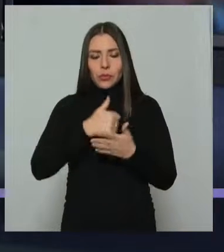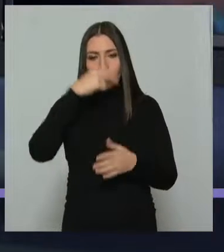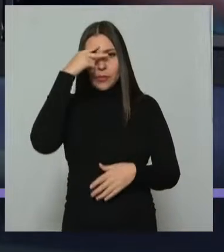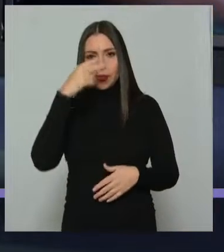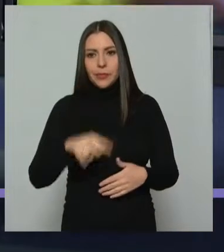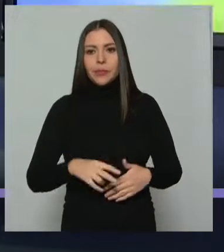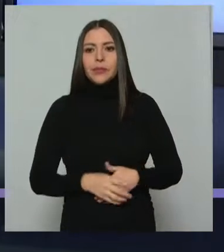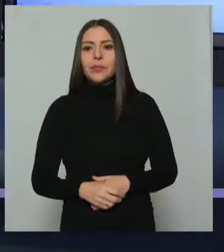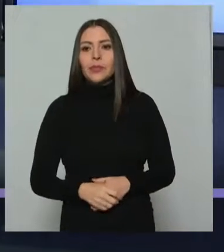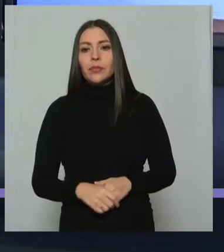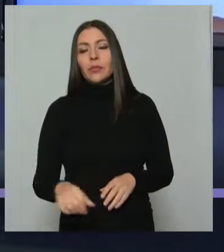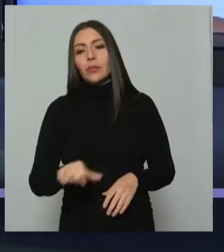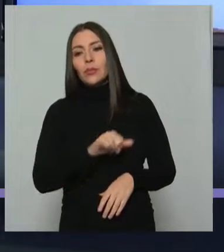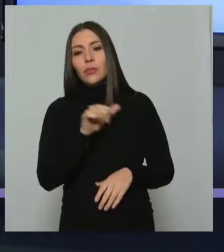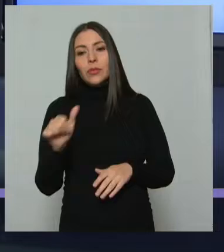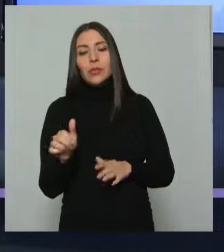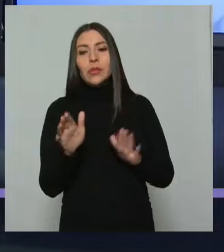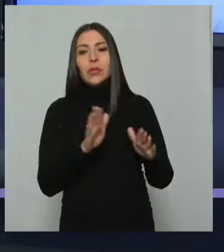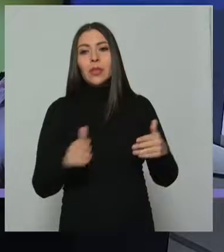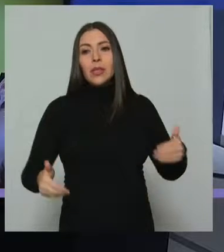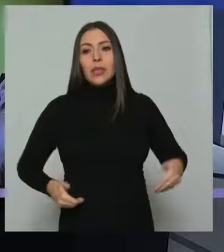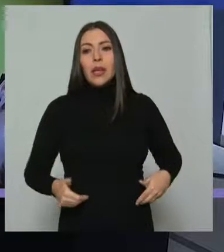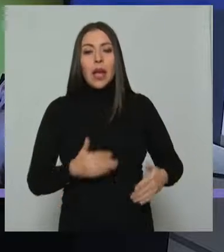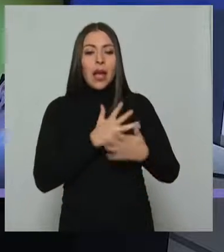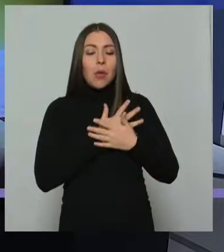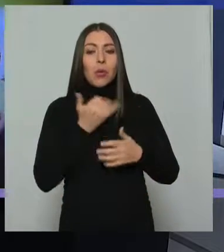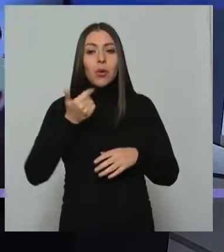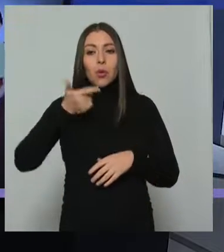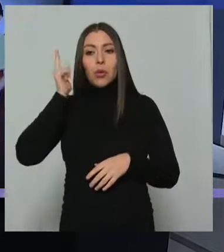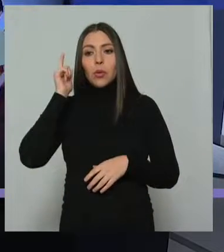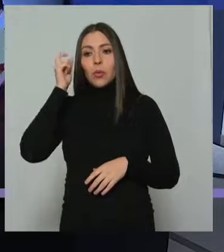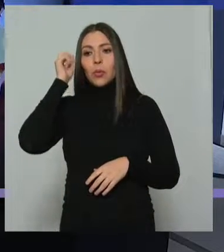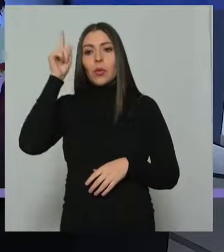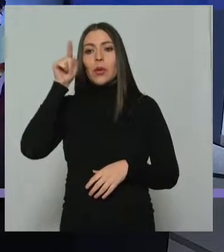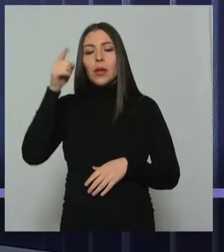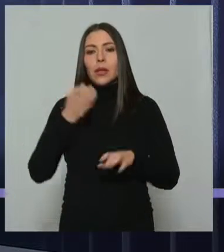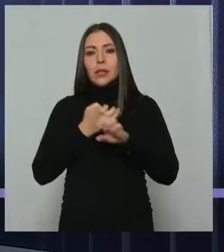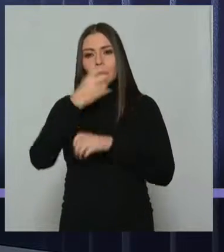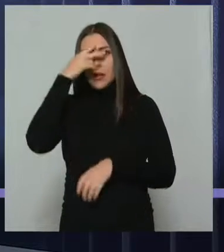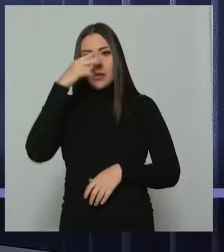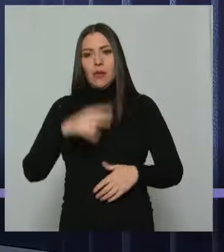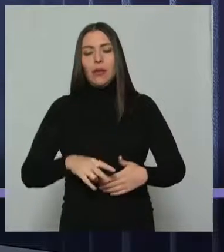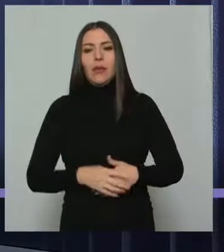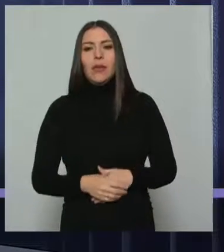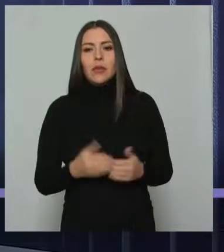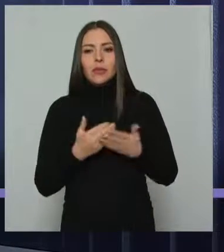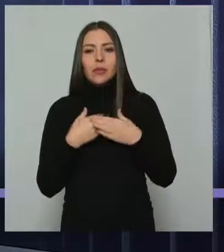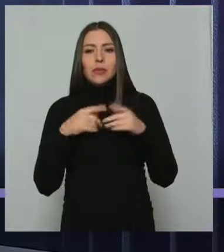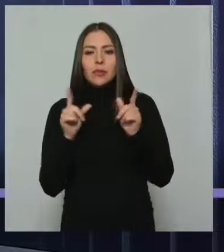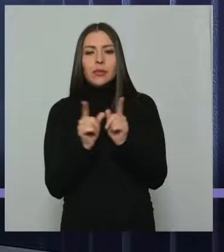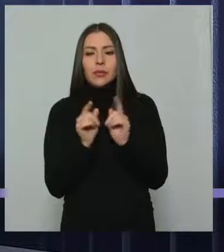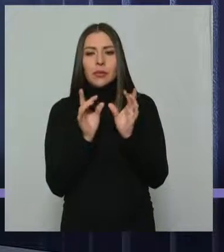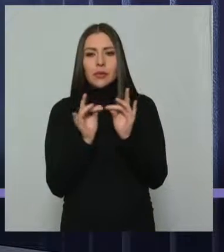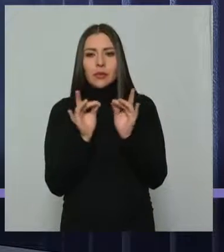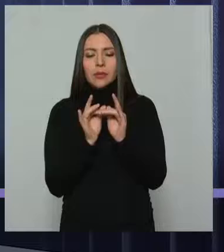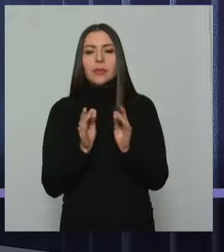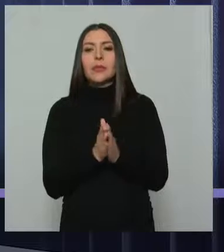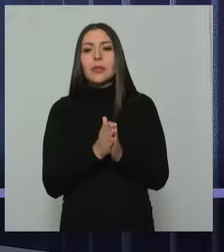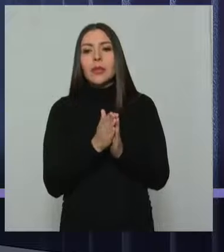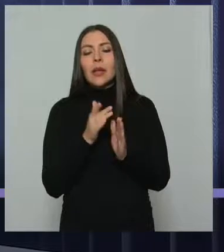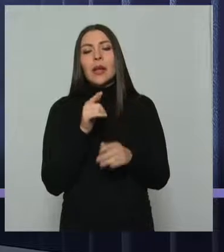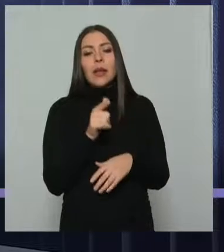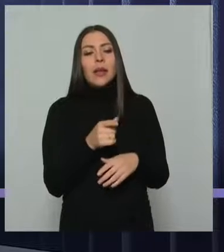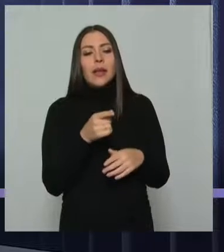son del Estado de México. Es un pedacito, déjame decirles la sinopsis, ¿no? Adelante. Mira, aquí dice de Apenas son las 4 y El amor y